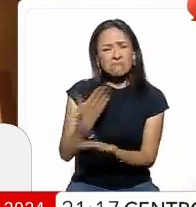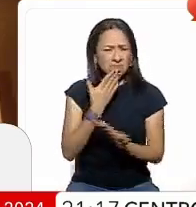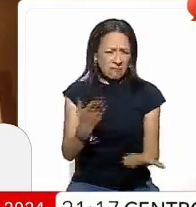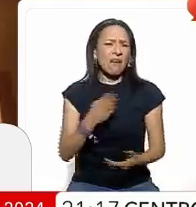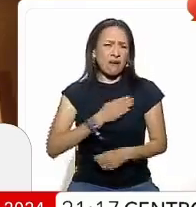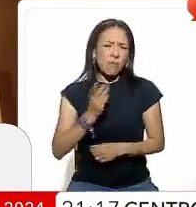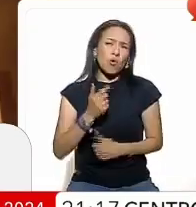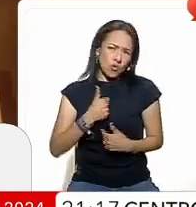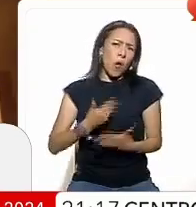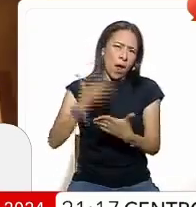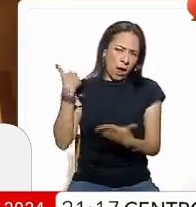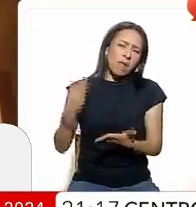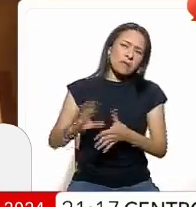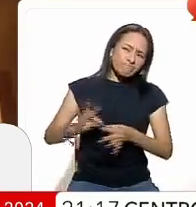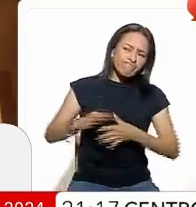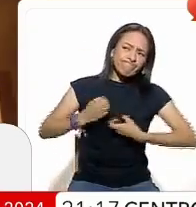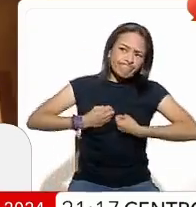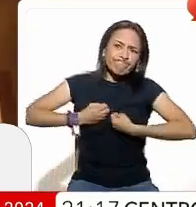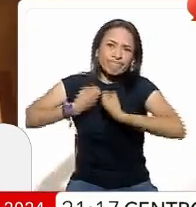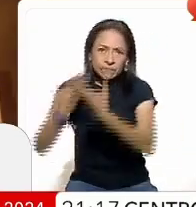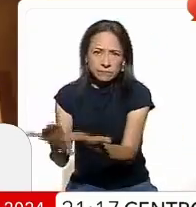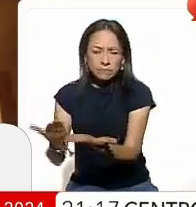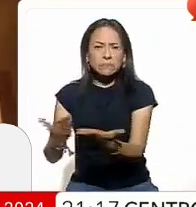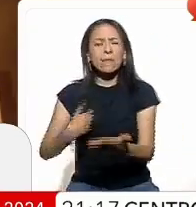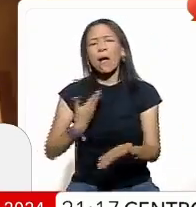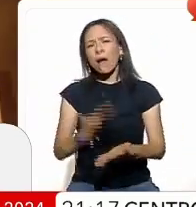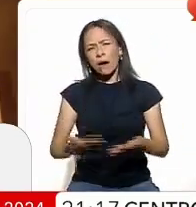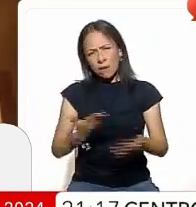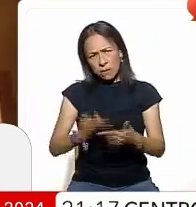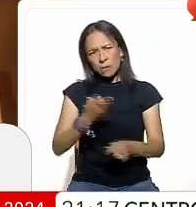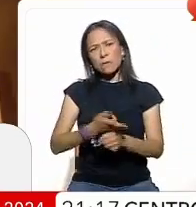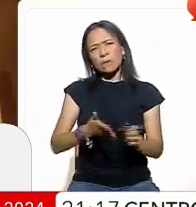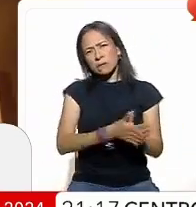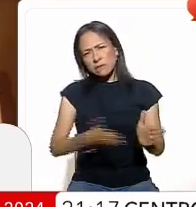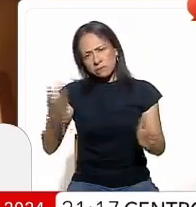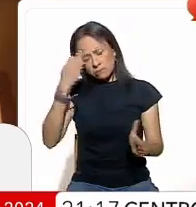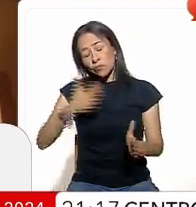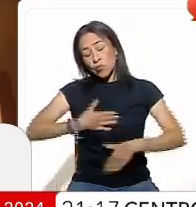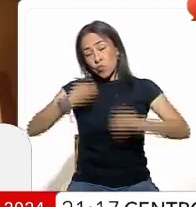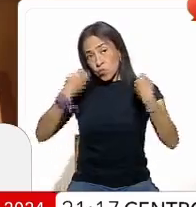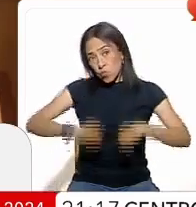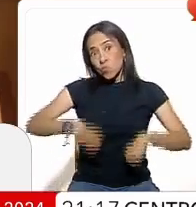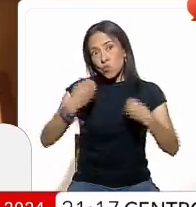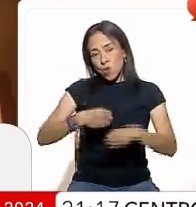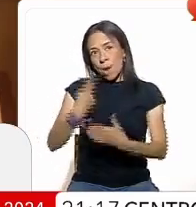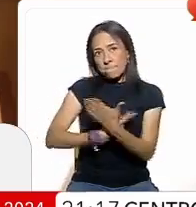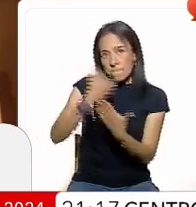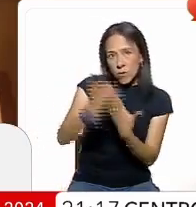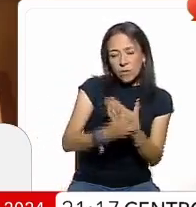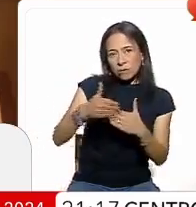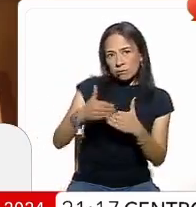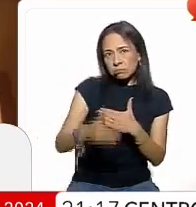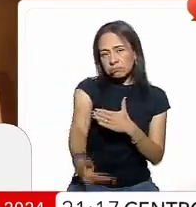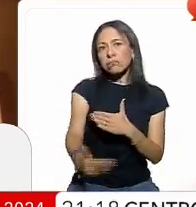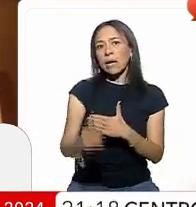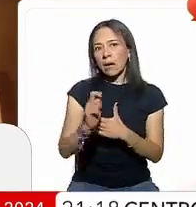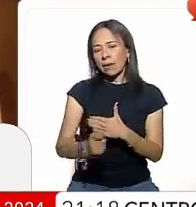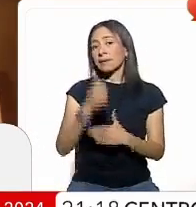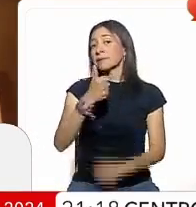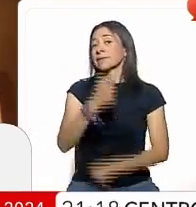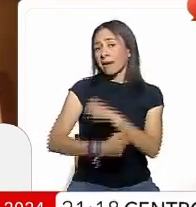yo estoy muy ocupada porque tenemos un proyecto. Voy a trabajar 6 años